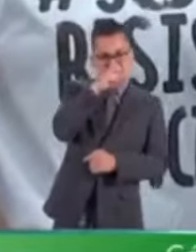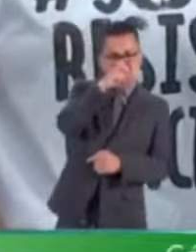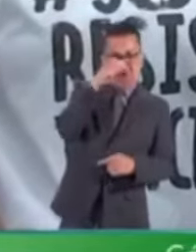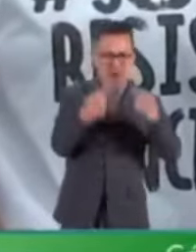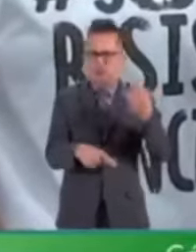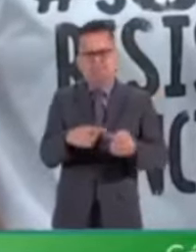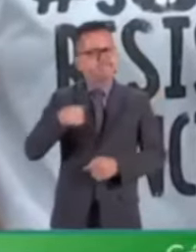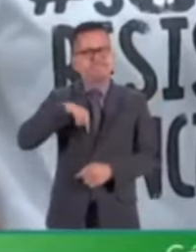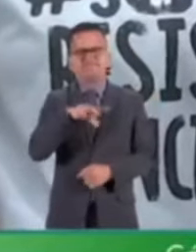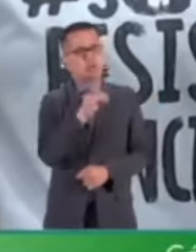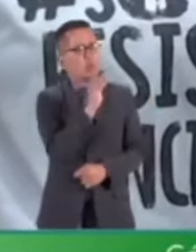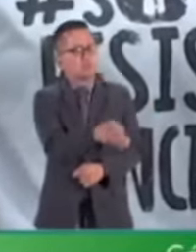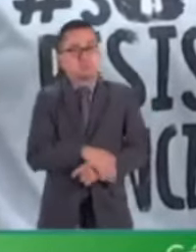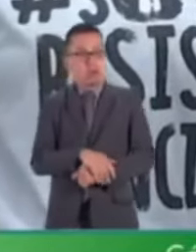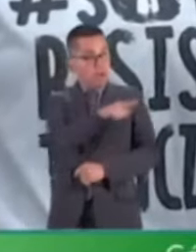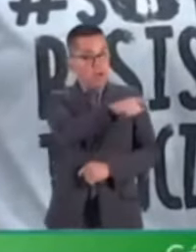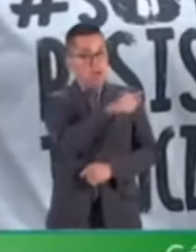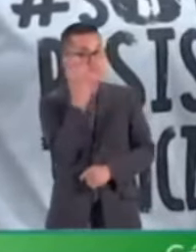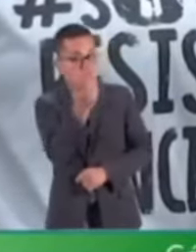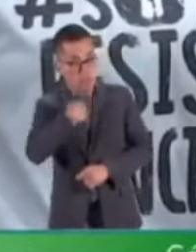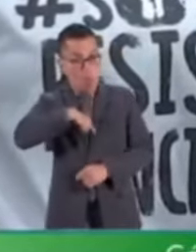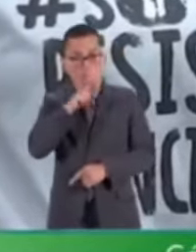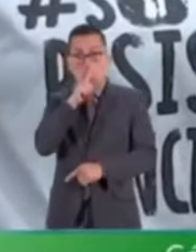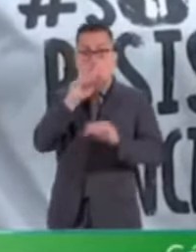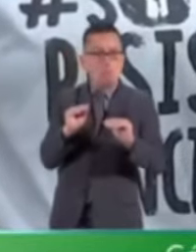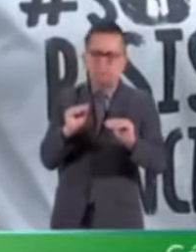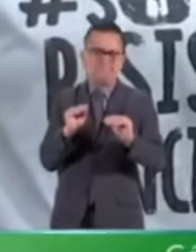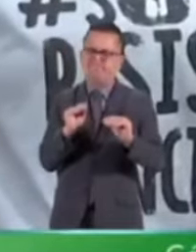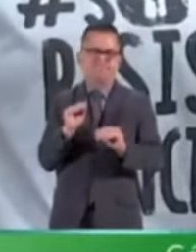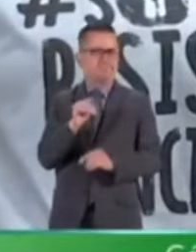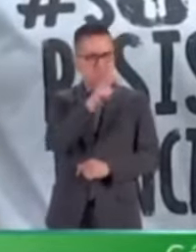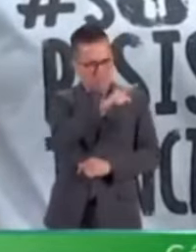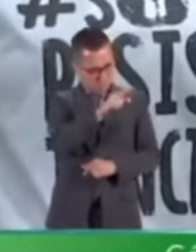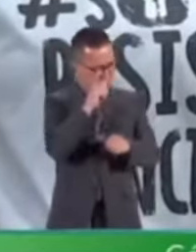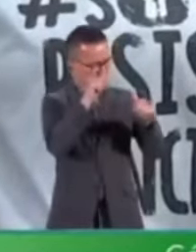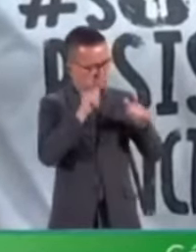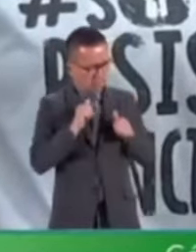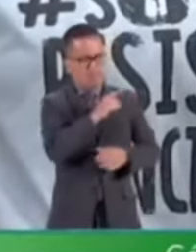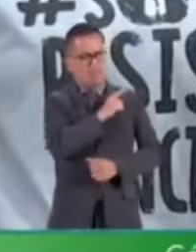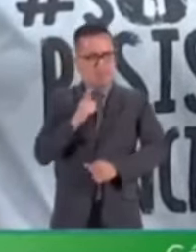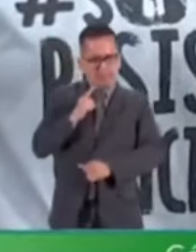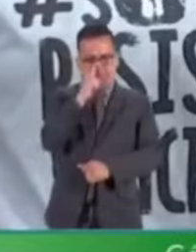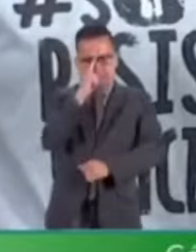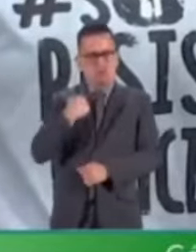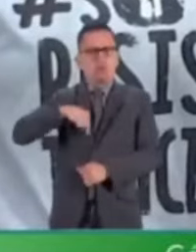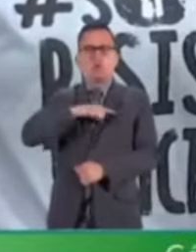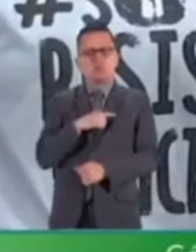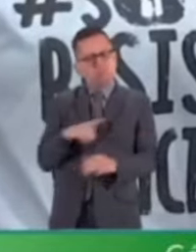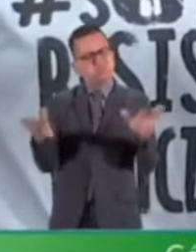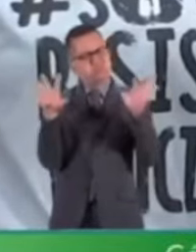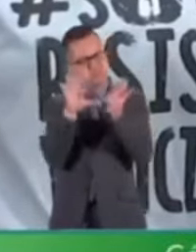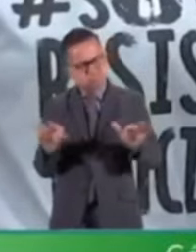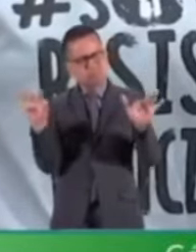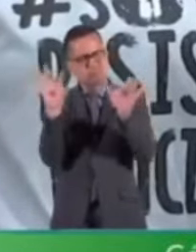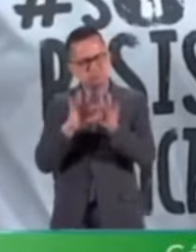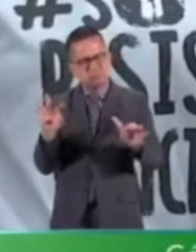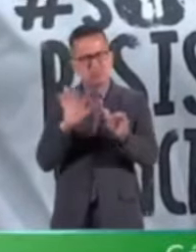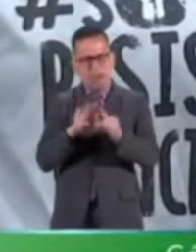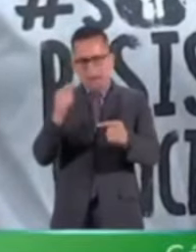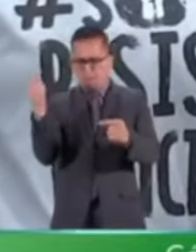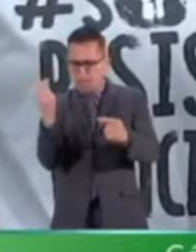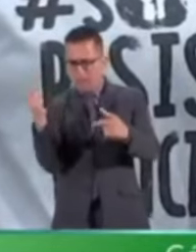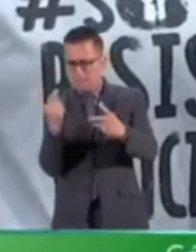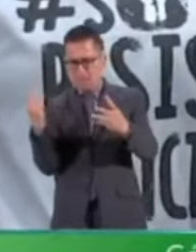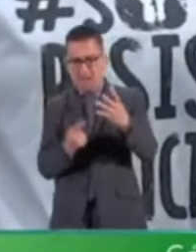voces, nos tienen que escuchar. Porque les vamos a decir todas y cada una de las verdades que contiene el engaño de la